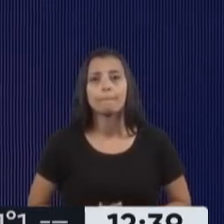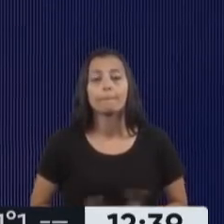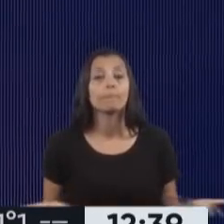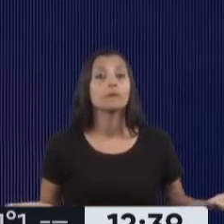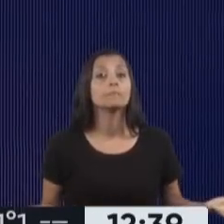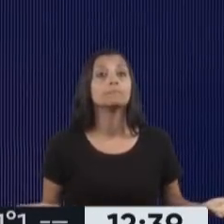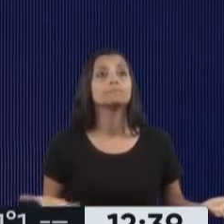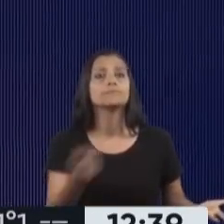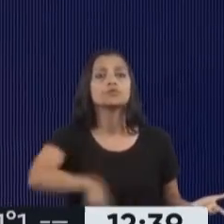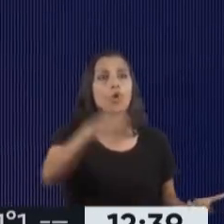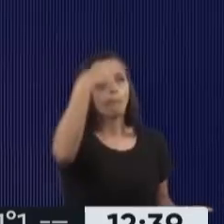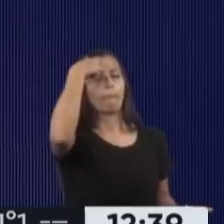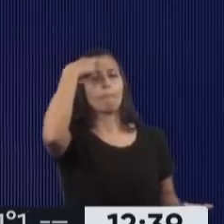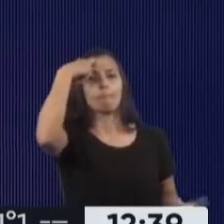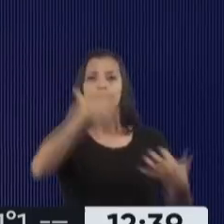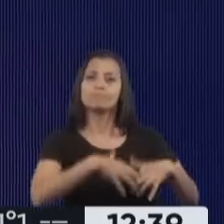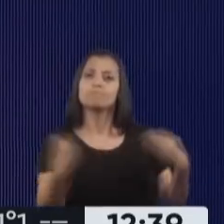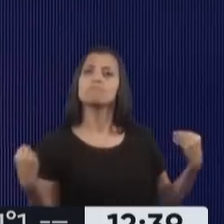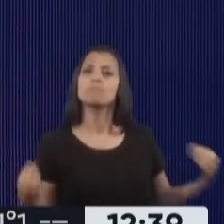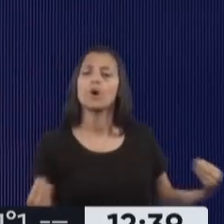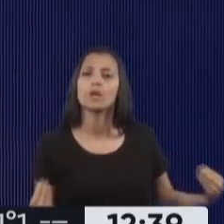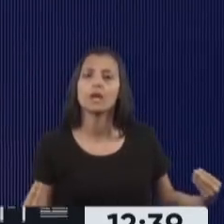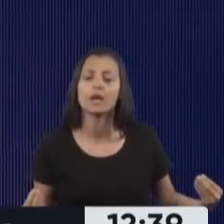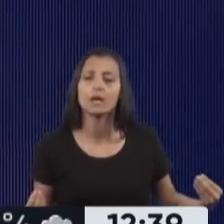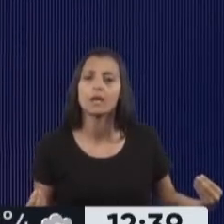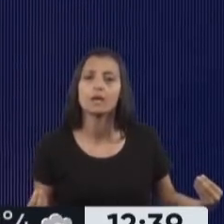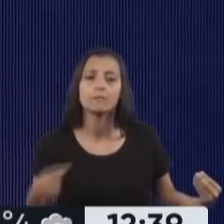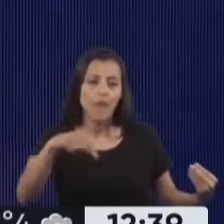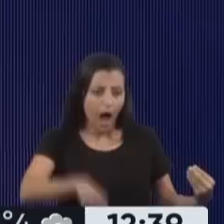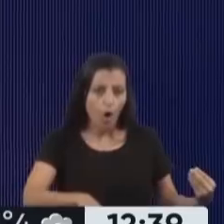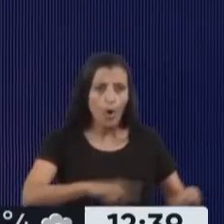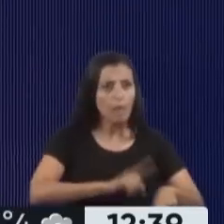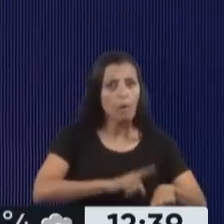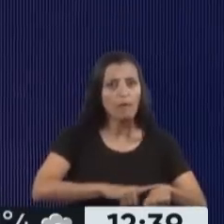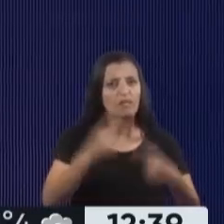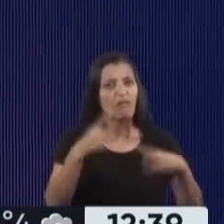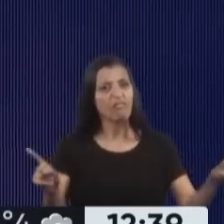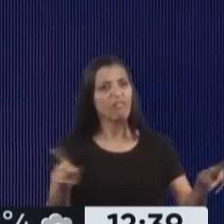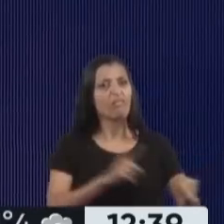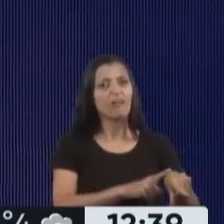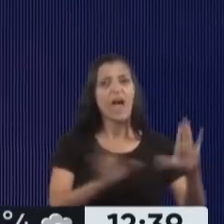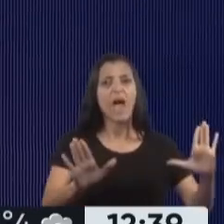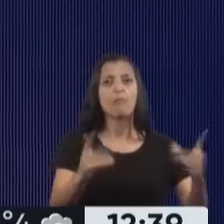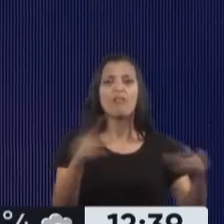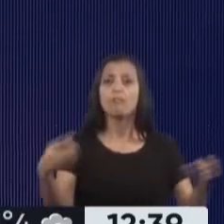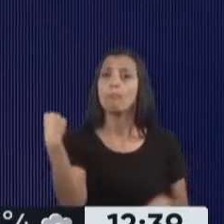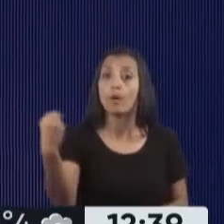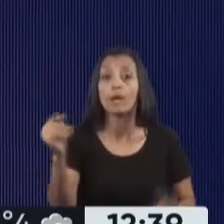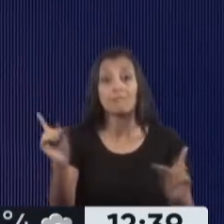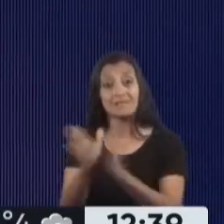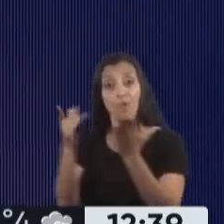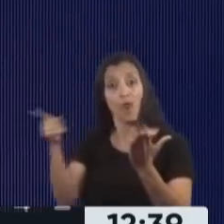uno debería preguntarse, digo, bueno, ¿por qué esta vez será diferente? De hecho, el libro